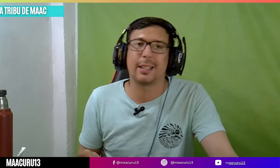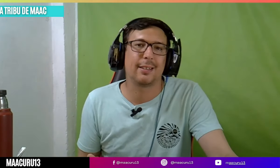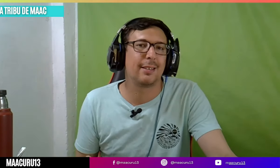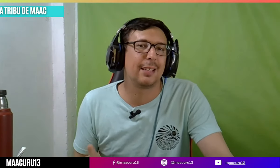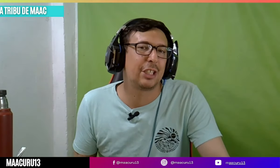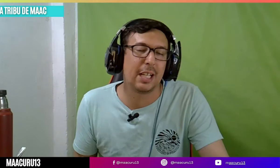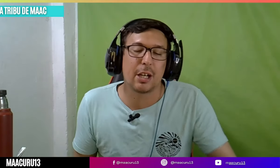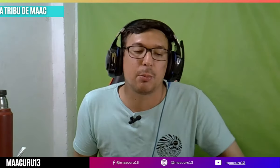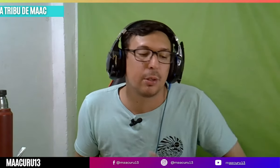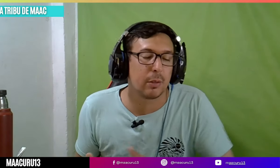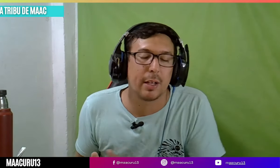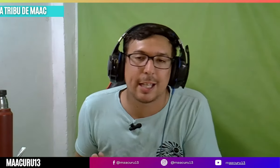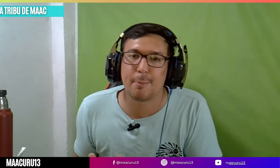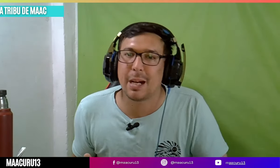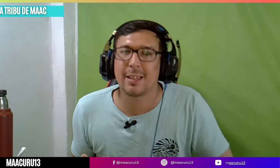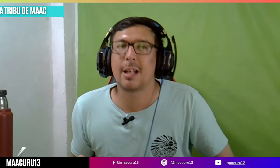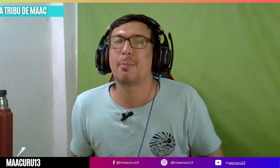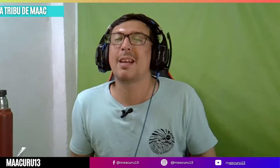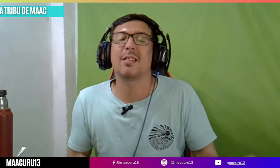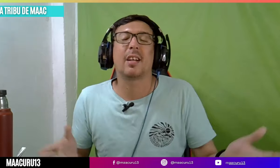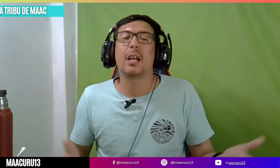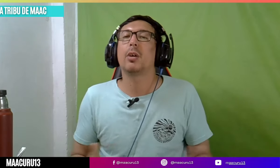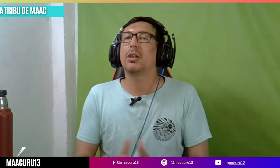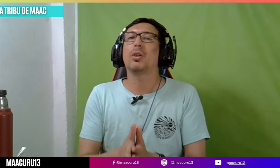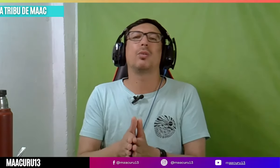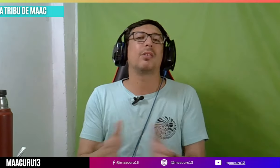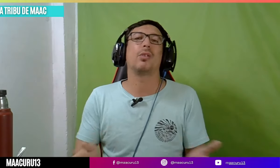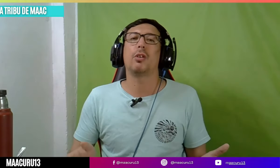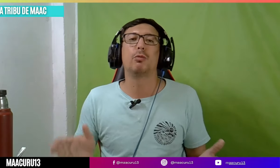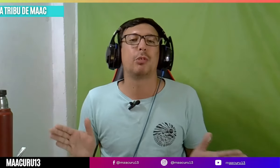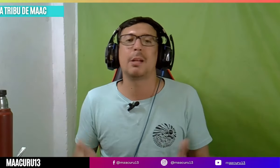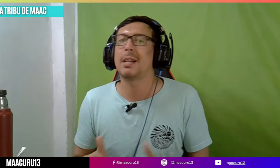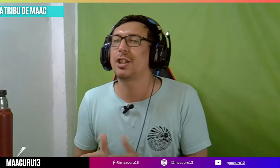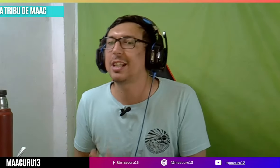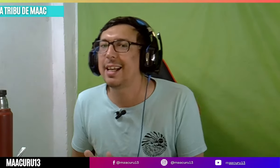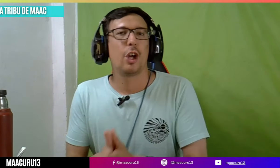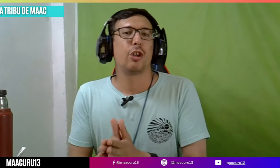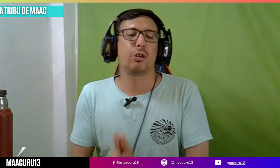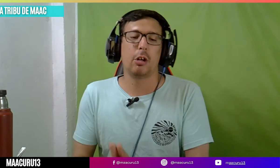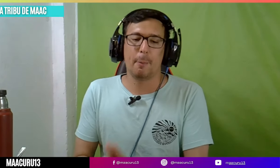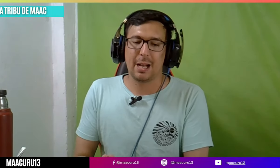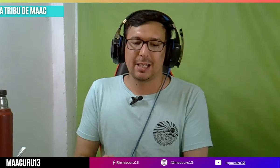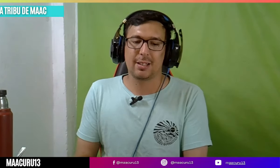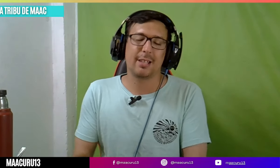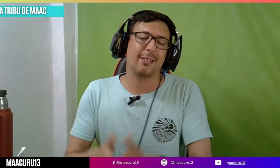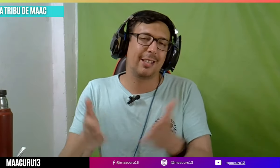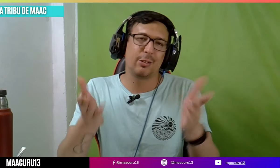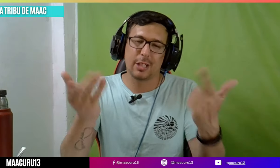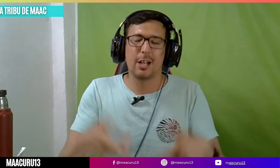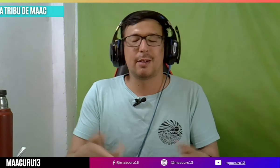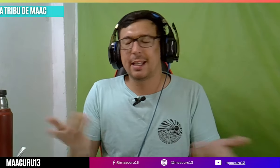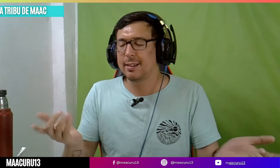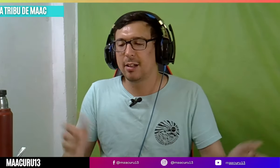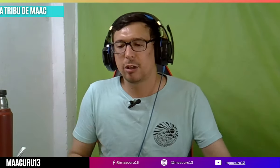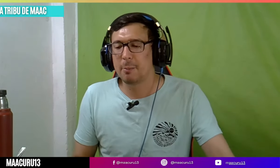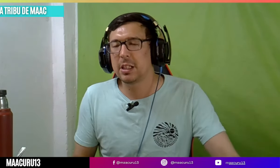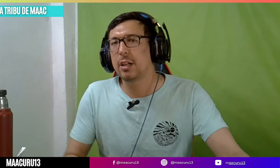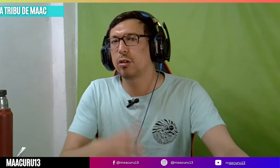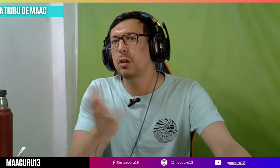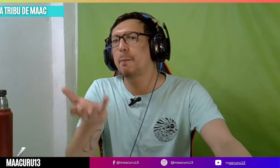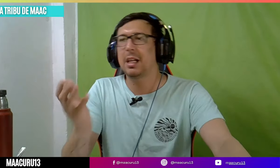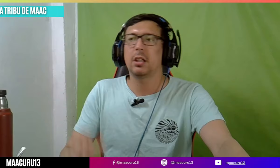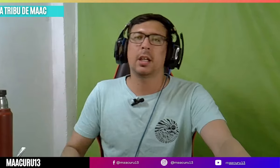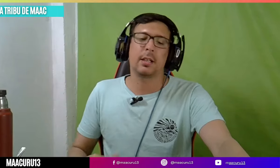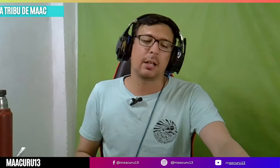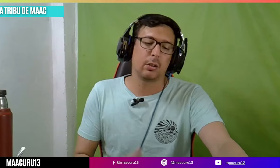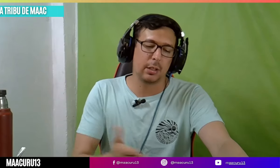tanto de Chile como de cualquier parte del país. Aclaro, esto no es solo un problema de Chile. Son los países, y ustedes lo van a decir en los comentarios,